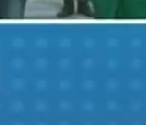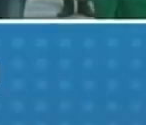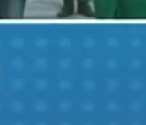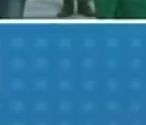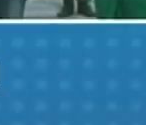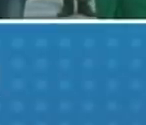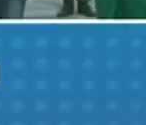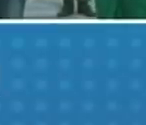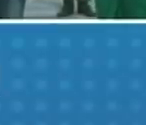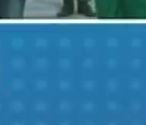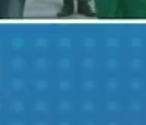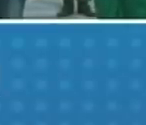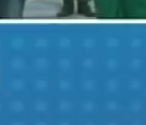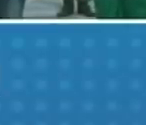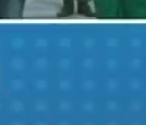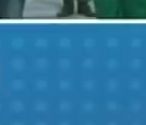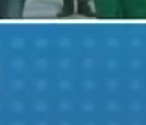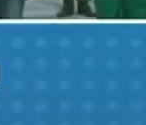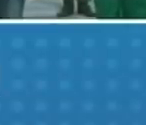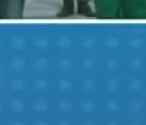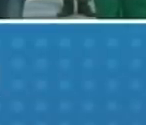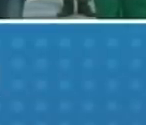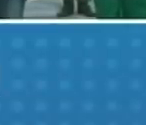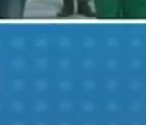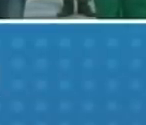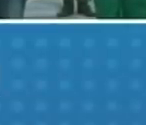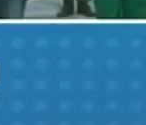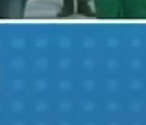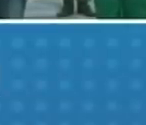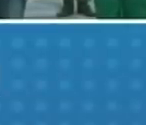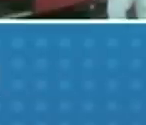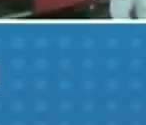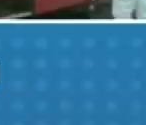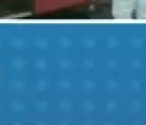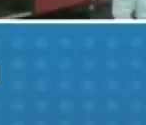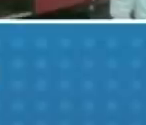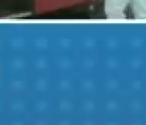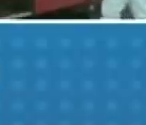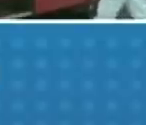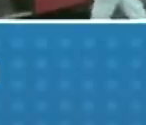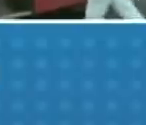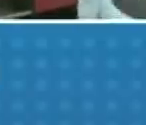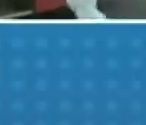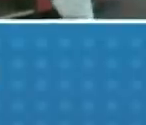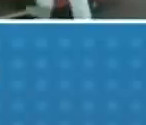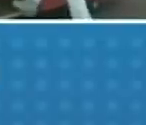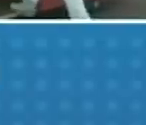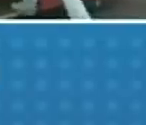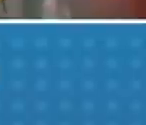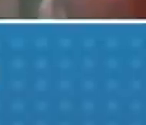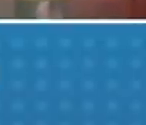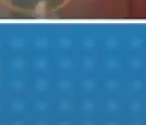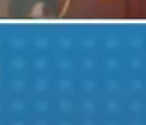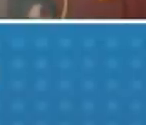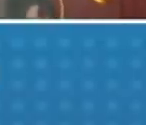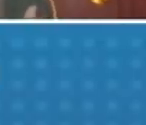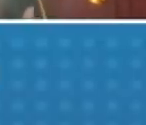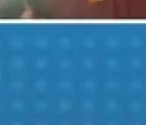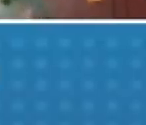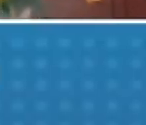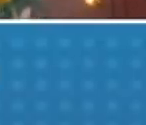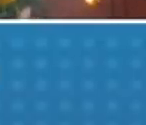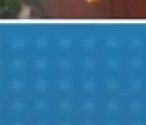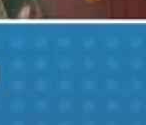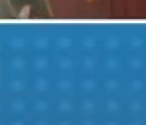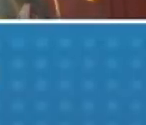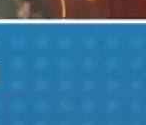cumpliendo las instrucciones de ustedes de desinfección y de nuestra gobernadora Carmen Meléndez. En el momento de que comienzan las operaciones, todas las